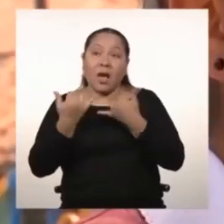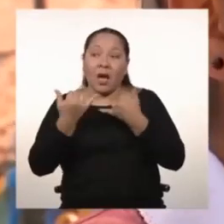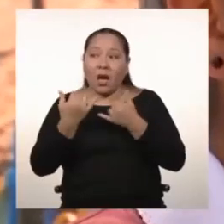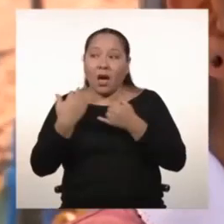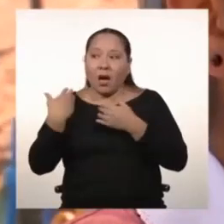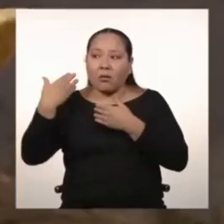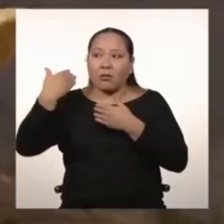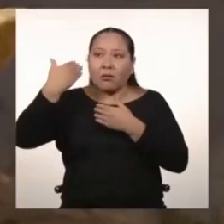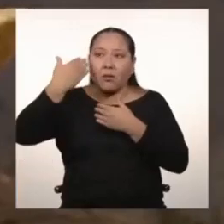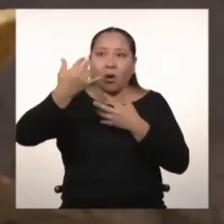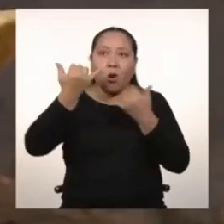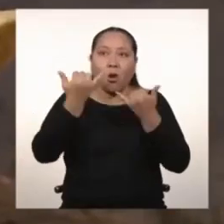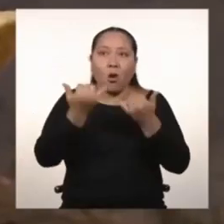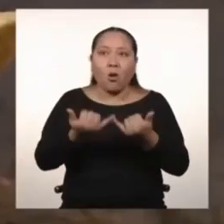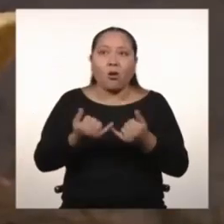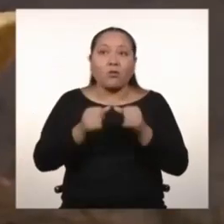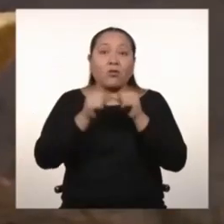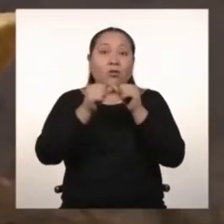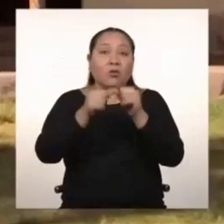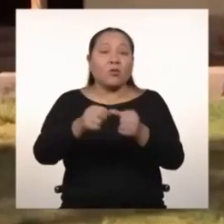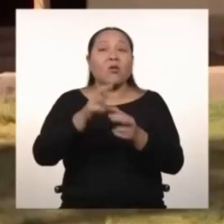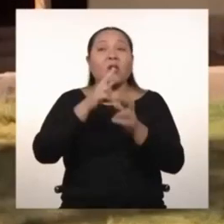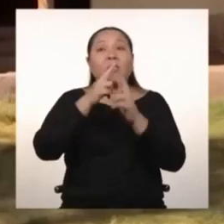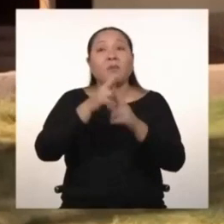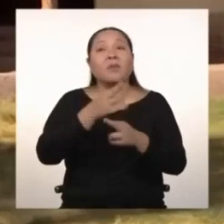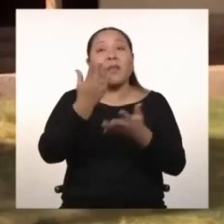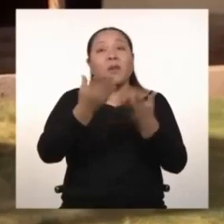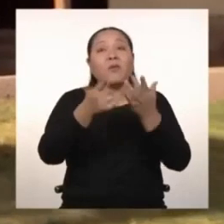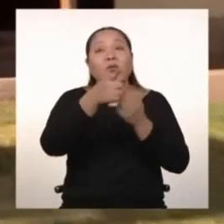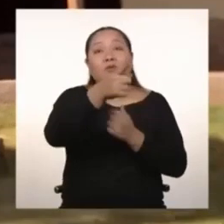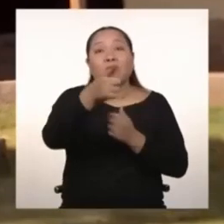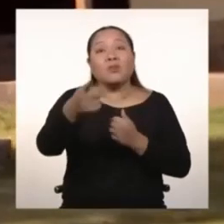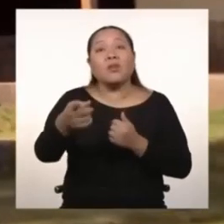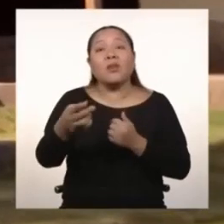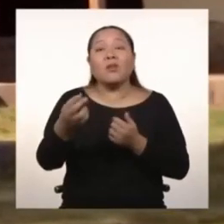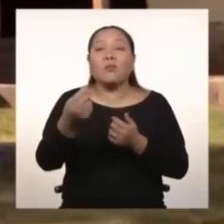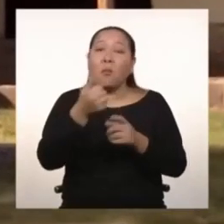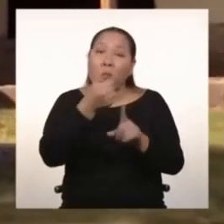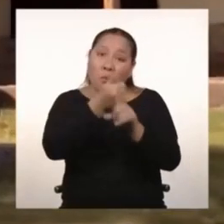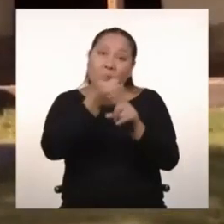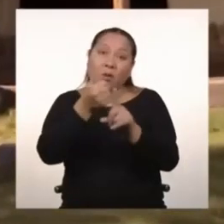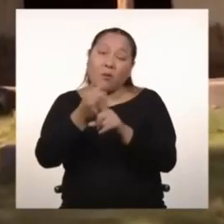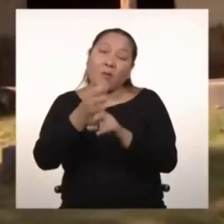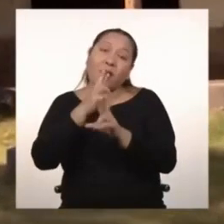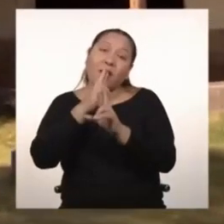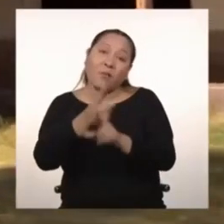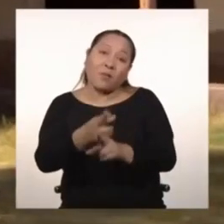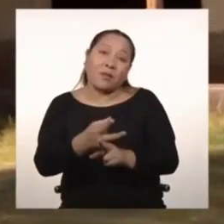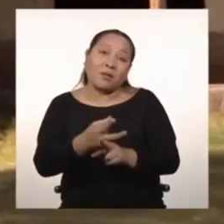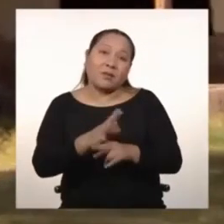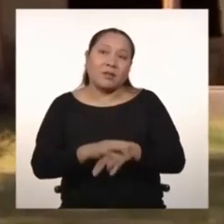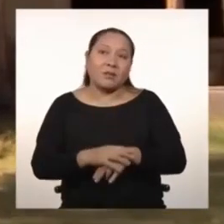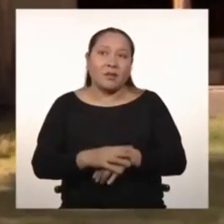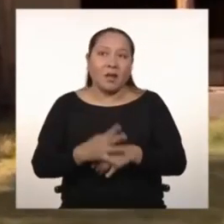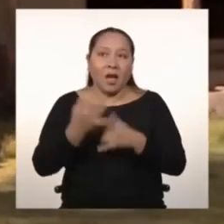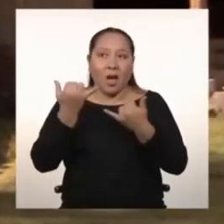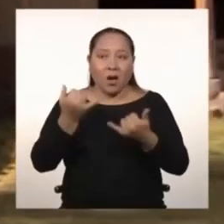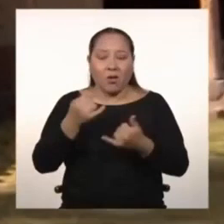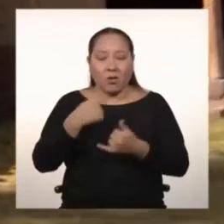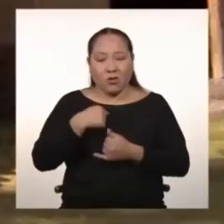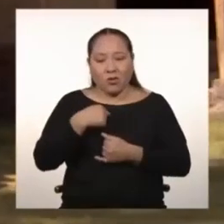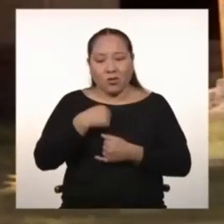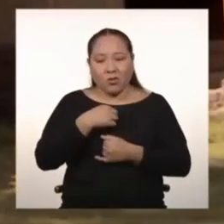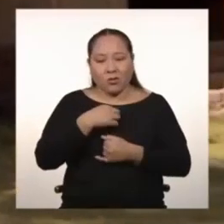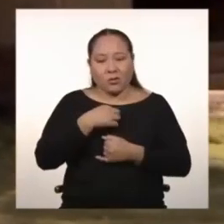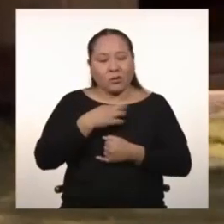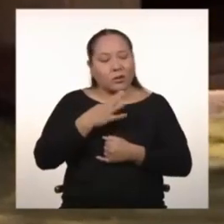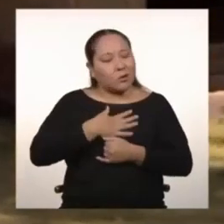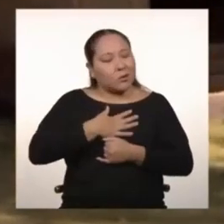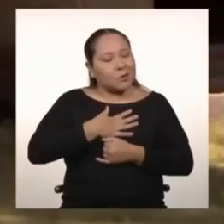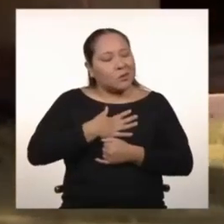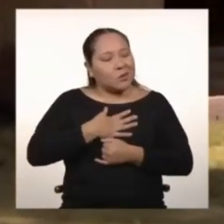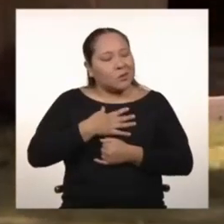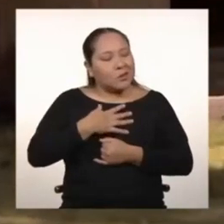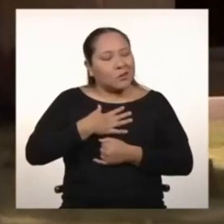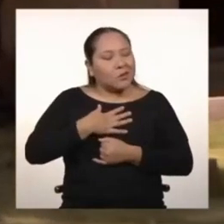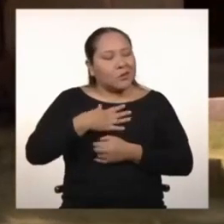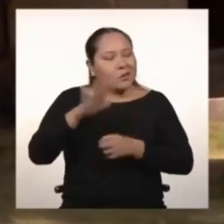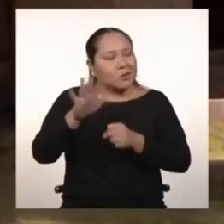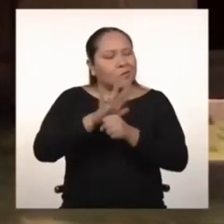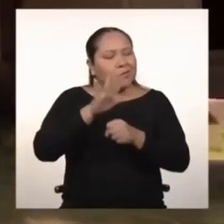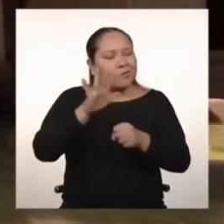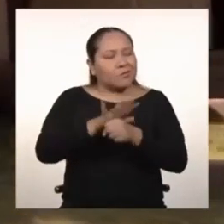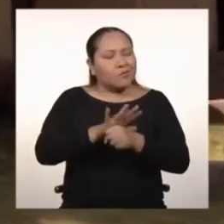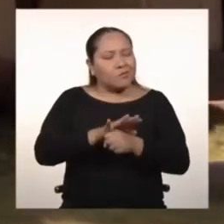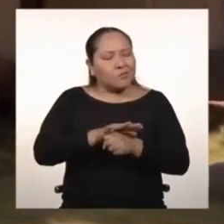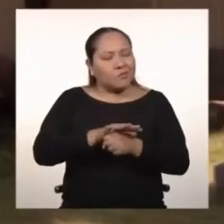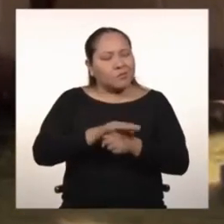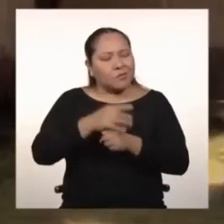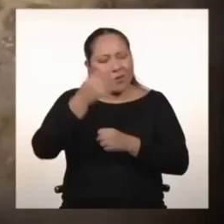siguen respondiendo. Quizás usted tenga sus propias respuestas. Por lo pronto yo salgo más enriquecido y más unido